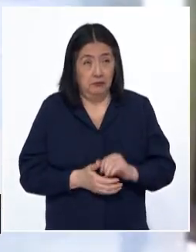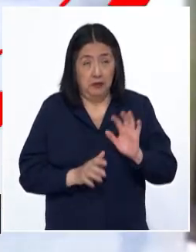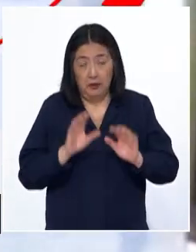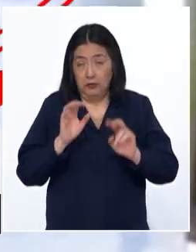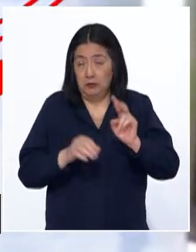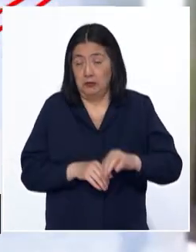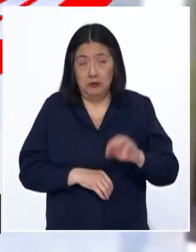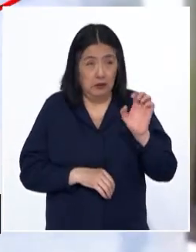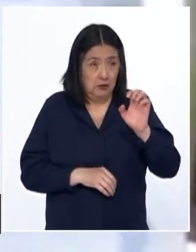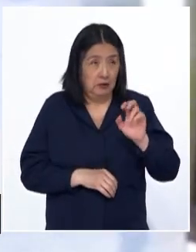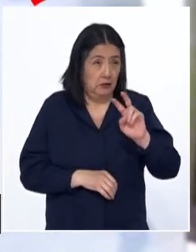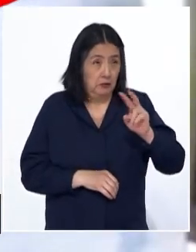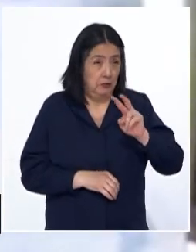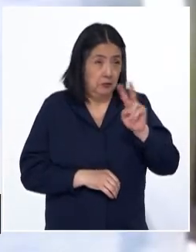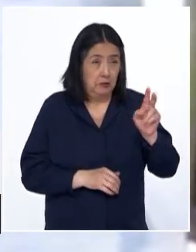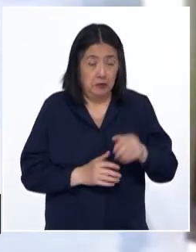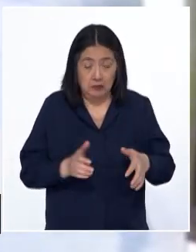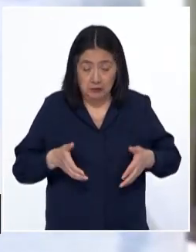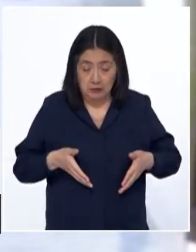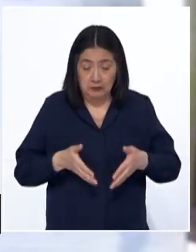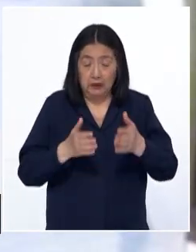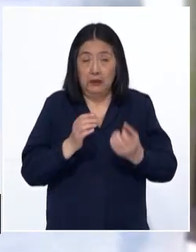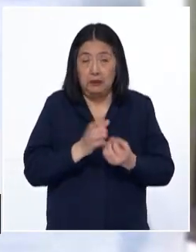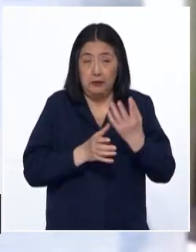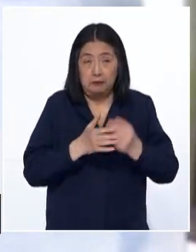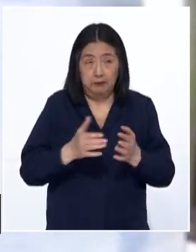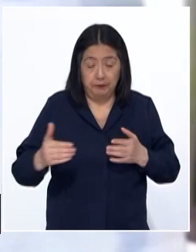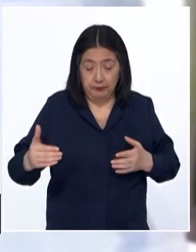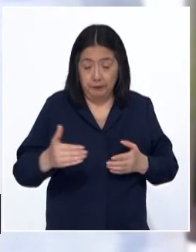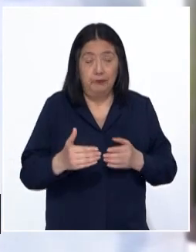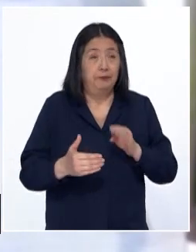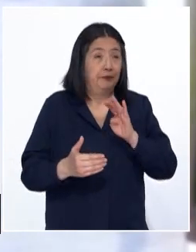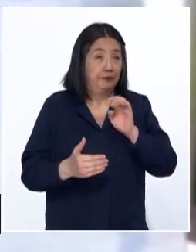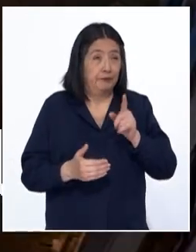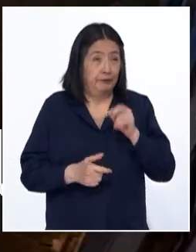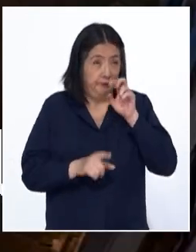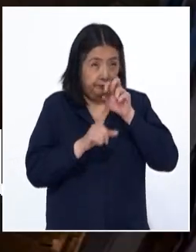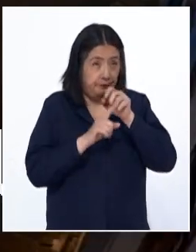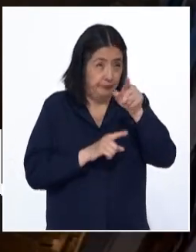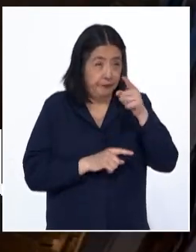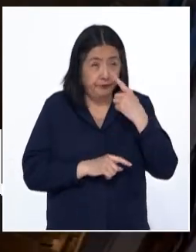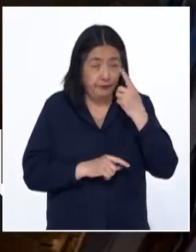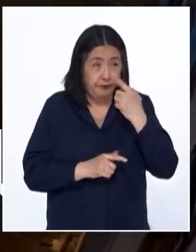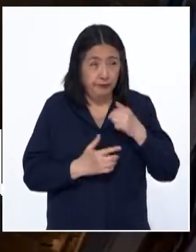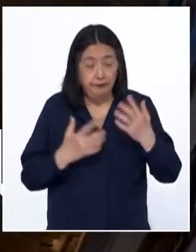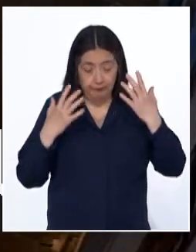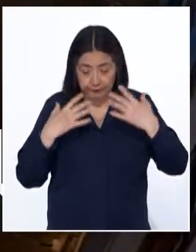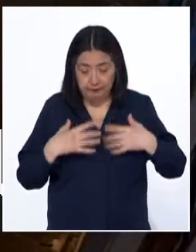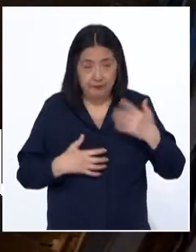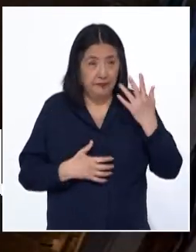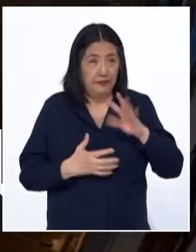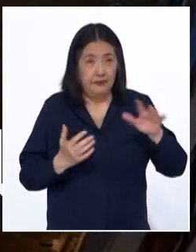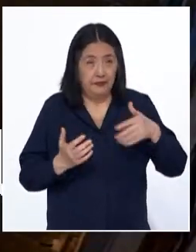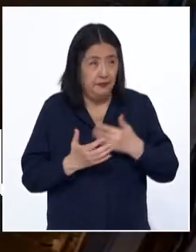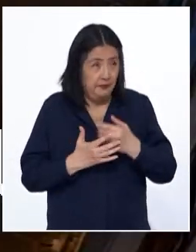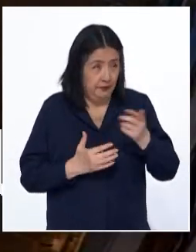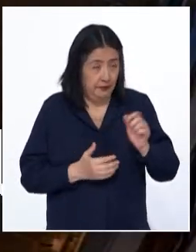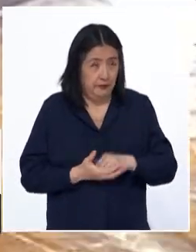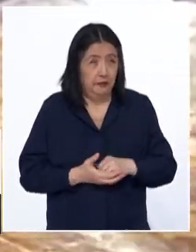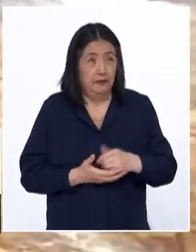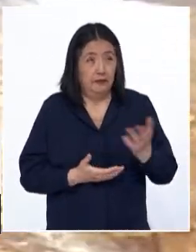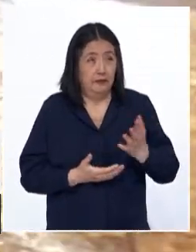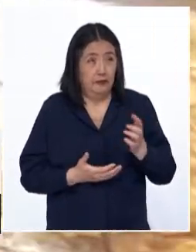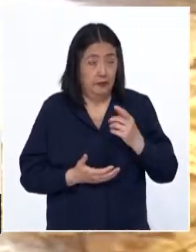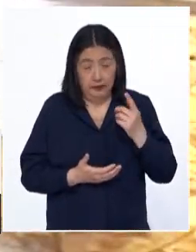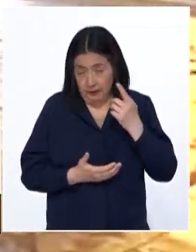de enero del 2022, es el cruce de la avenida Arequipa con el jirón Bernardo Alcedo. Aquí vemos a este hombre vestido de negro llegando al lugar donde está la